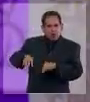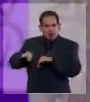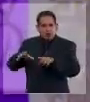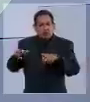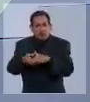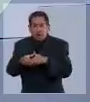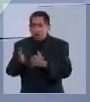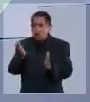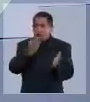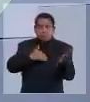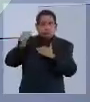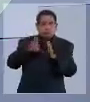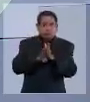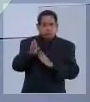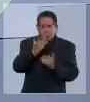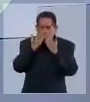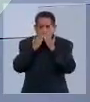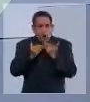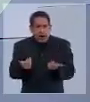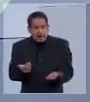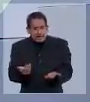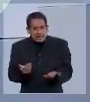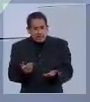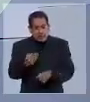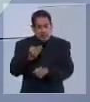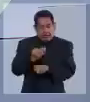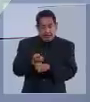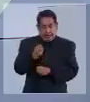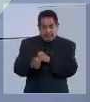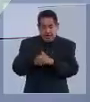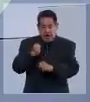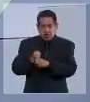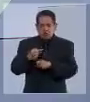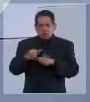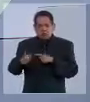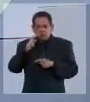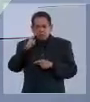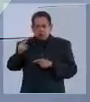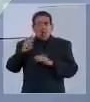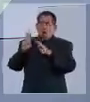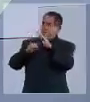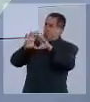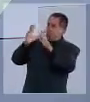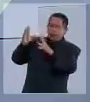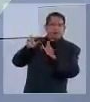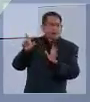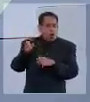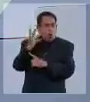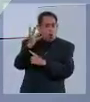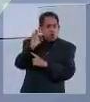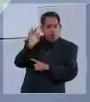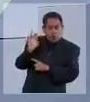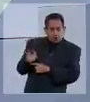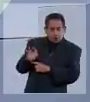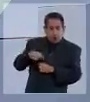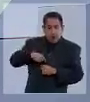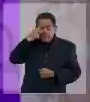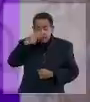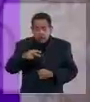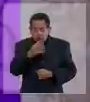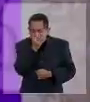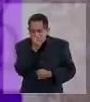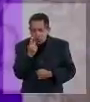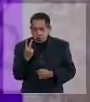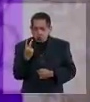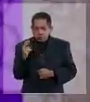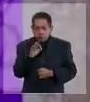crecimiento. Este año la proyección en el mundo es un crecimiento del 4% y en México